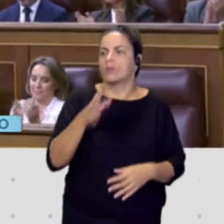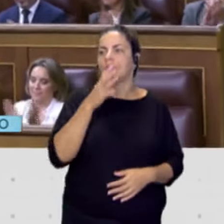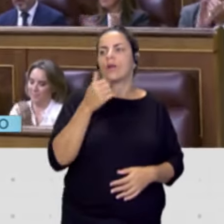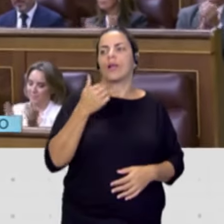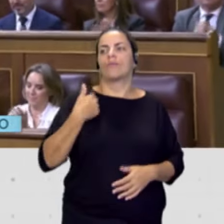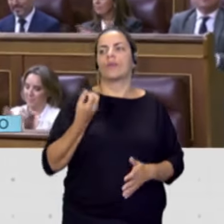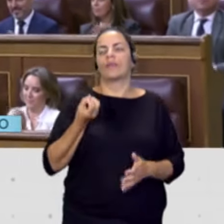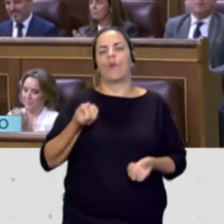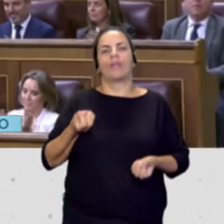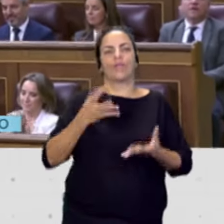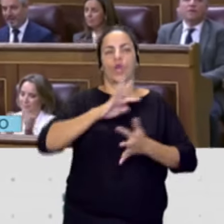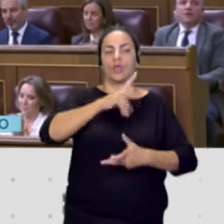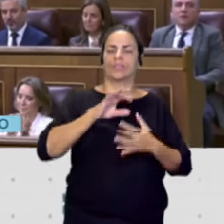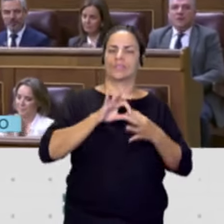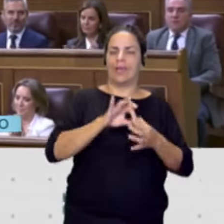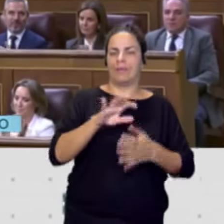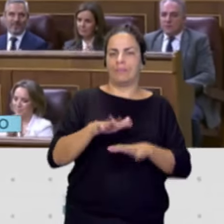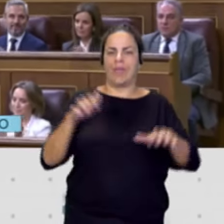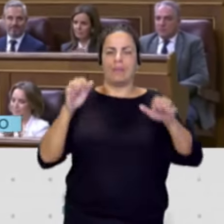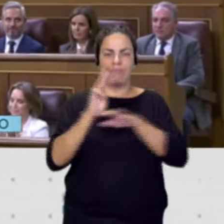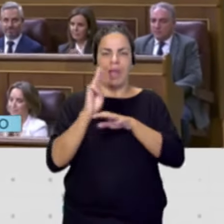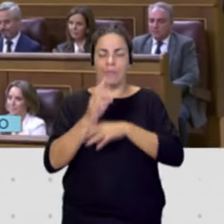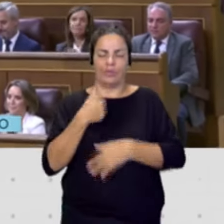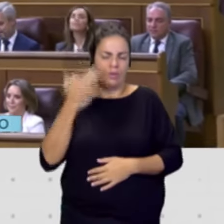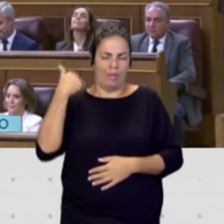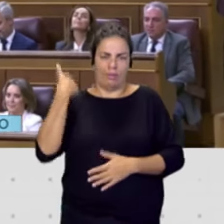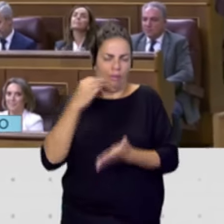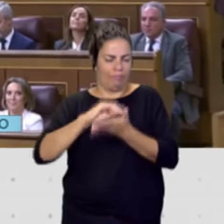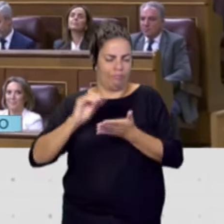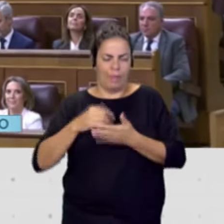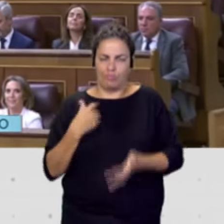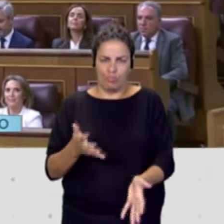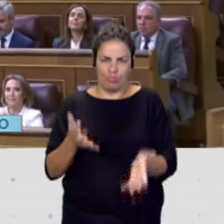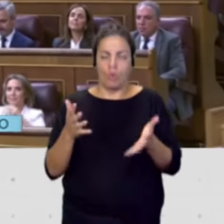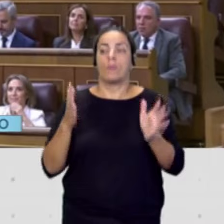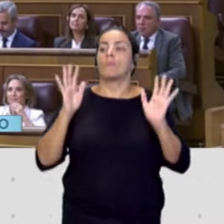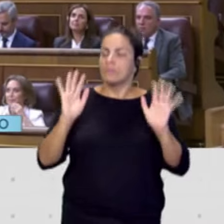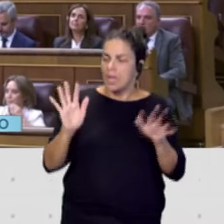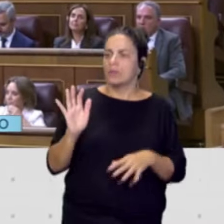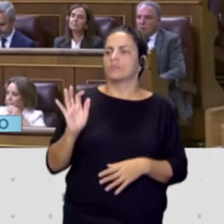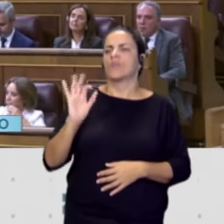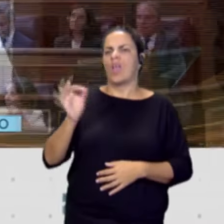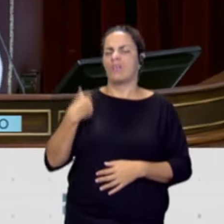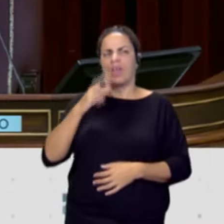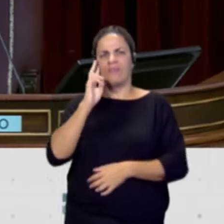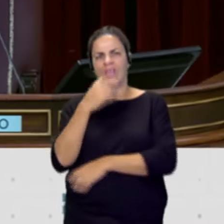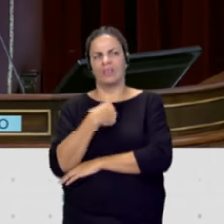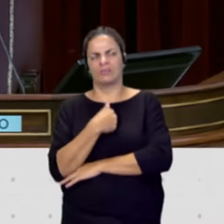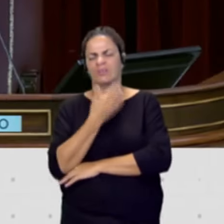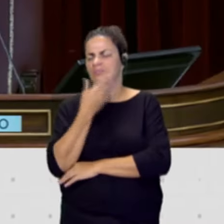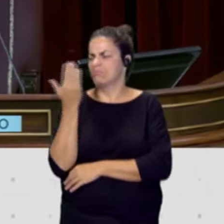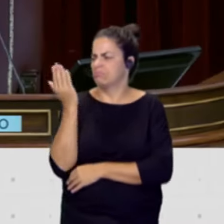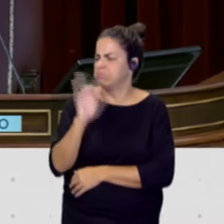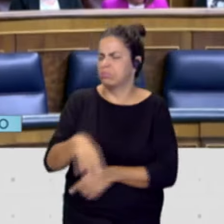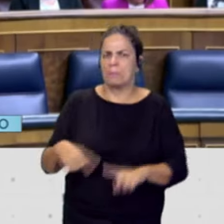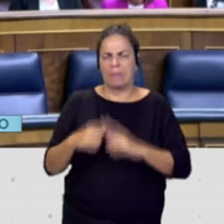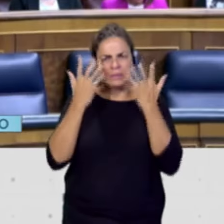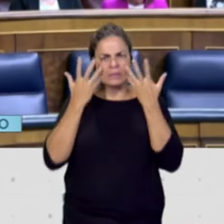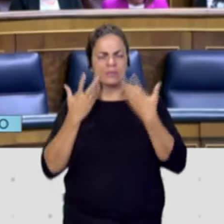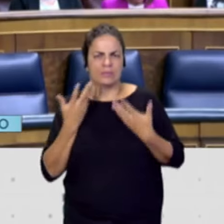crónica parlamentaria, ¿no? Pero es verdad que da no solo pereza, sino tristeza ver, porque yo creo